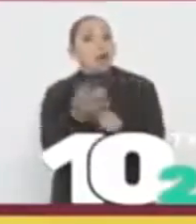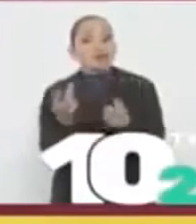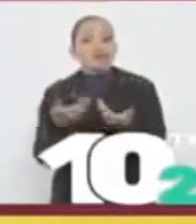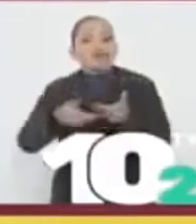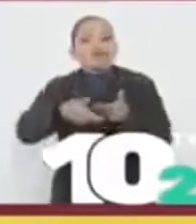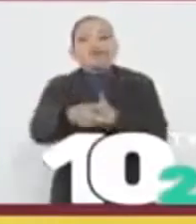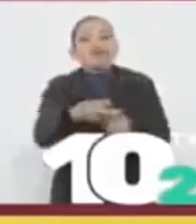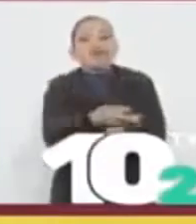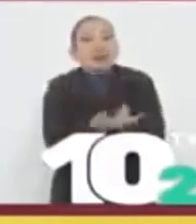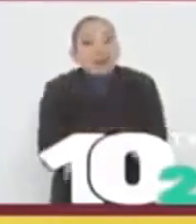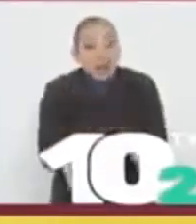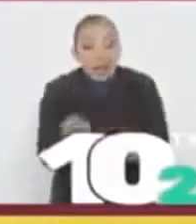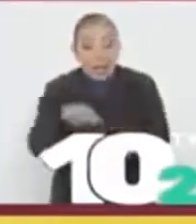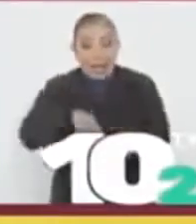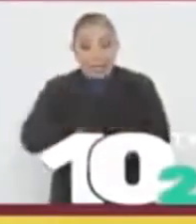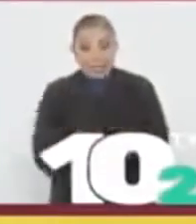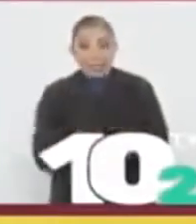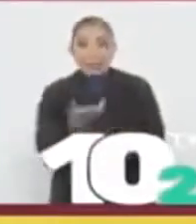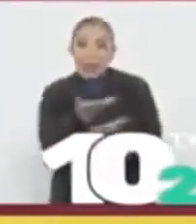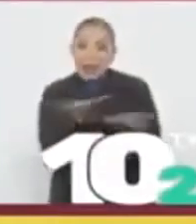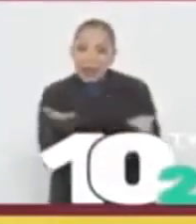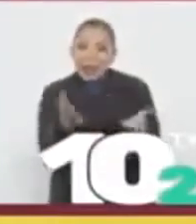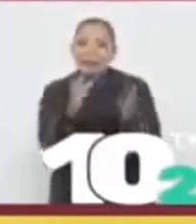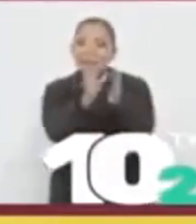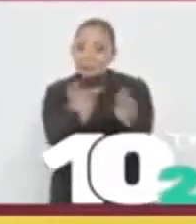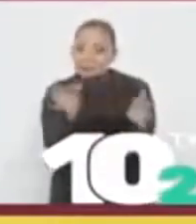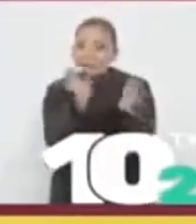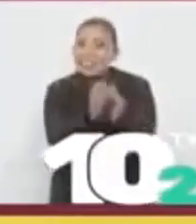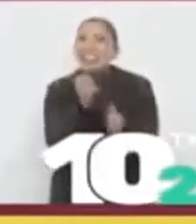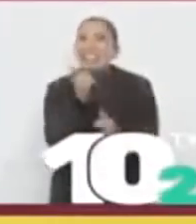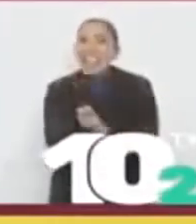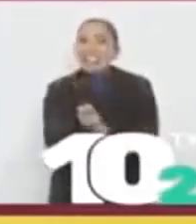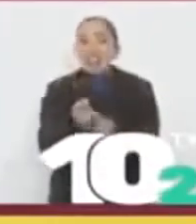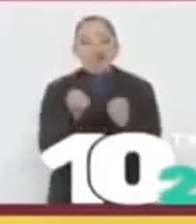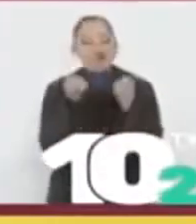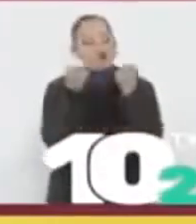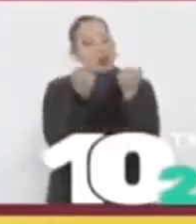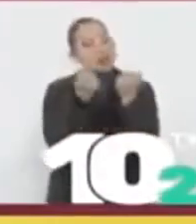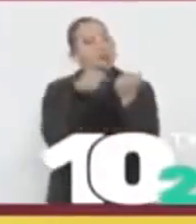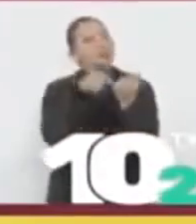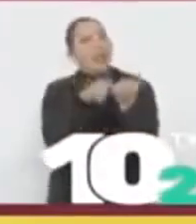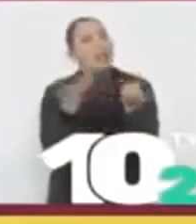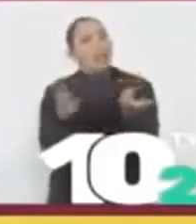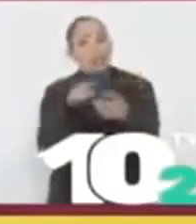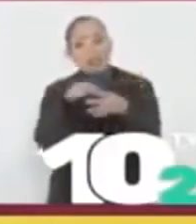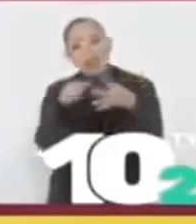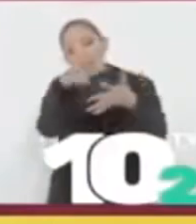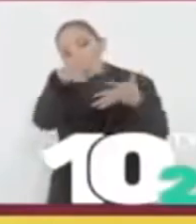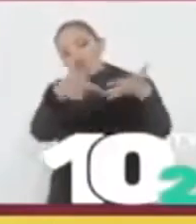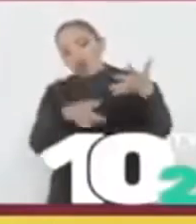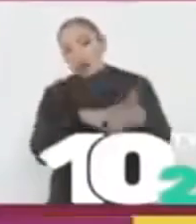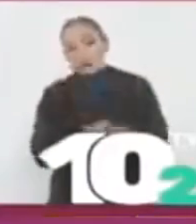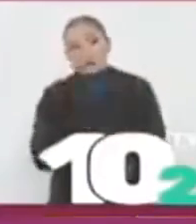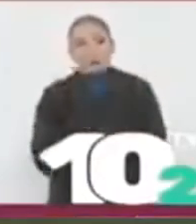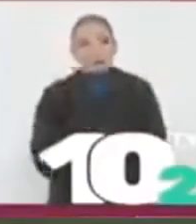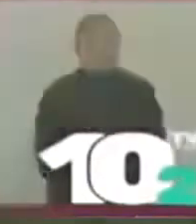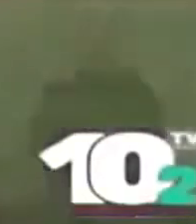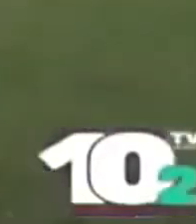sus efectos, porque este programa es para describir qué es la fuerza y qué tipos hay.